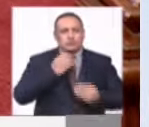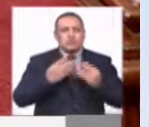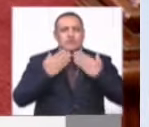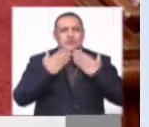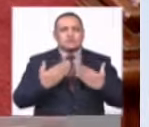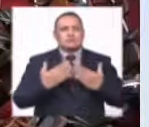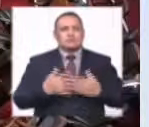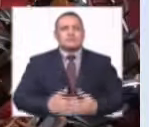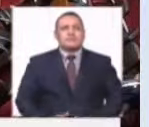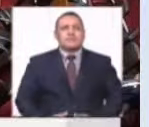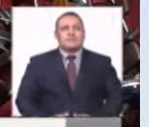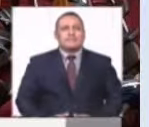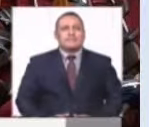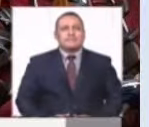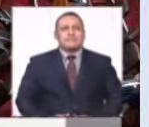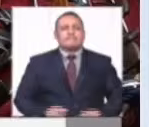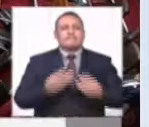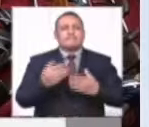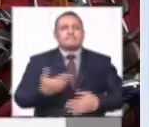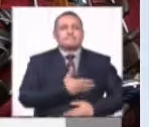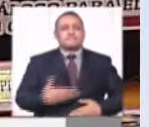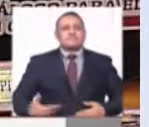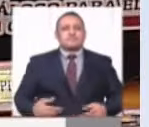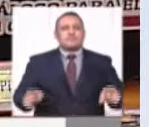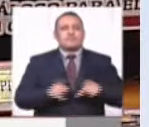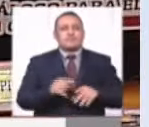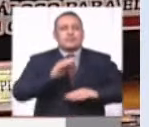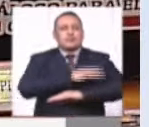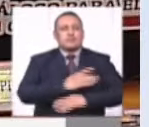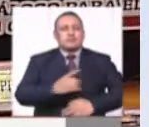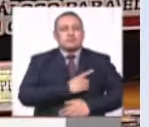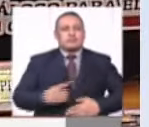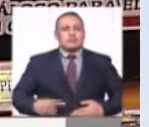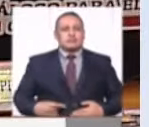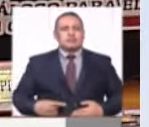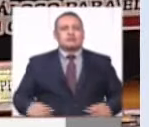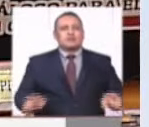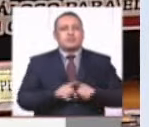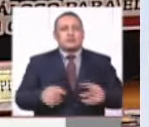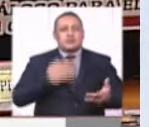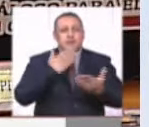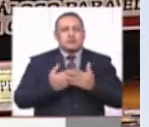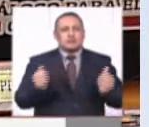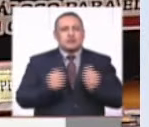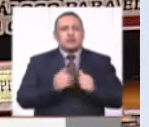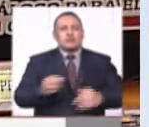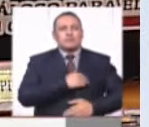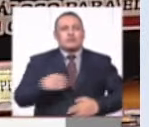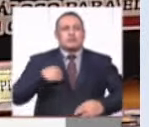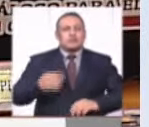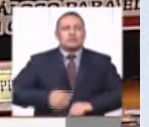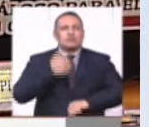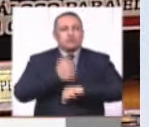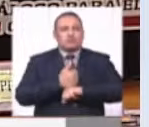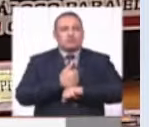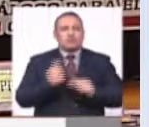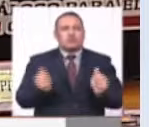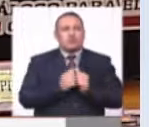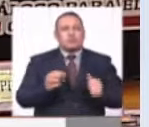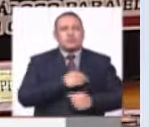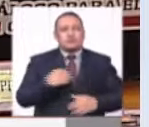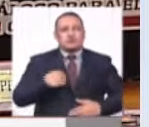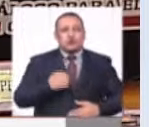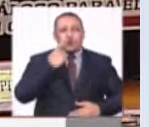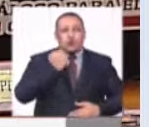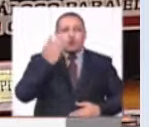gracias. La presidencia y la mesa directiva agradecen al presidente del Consejo de Ministros,